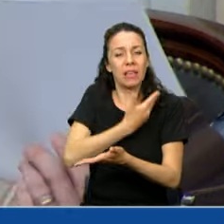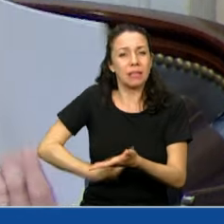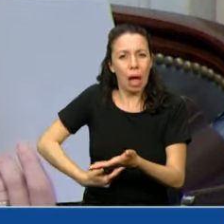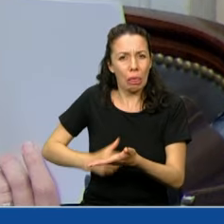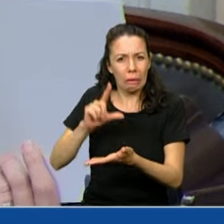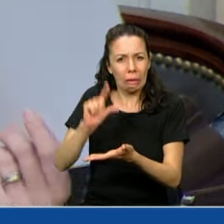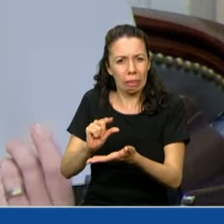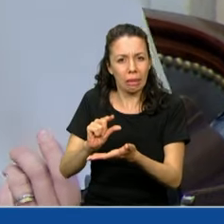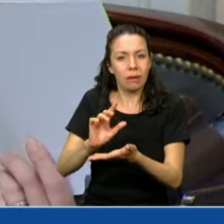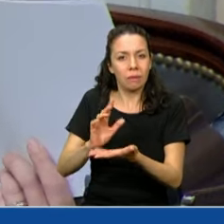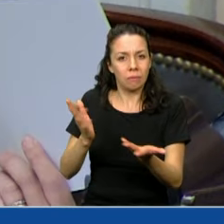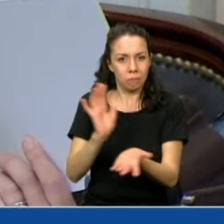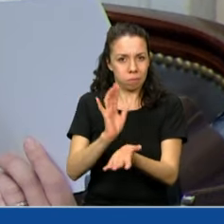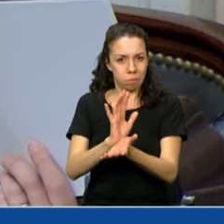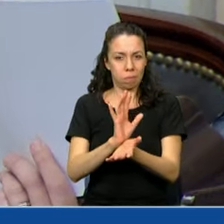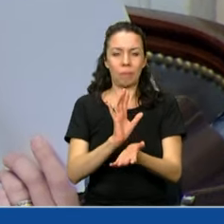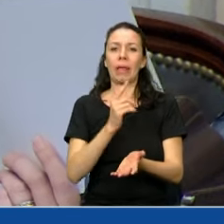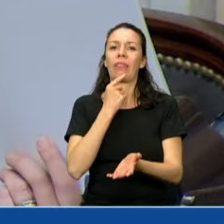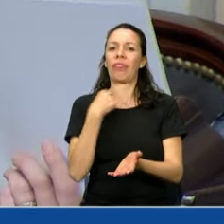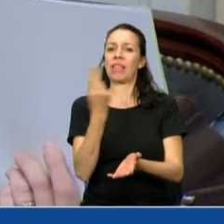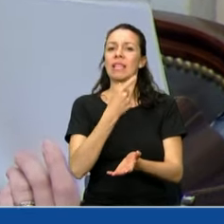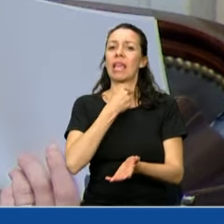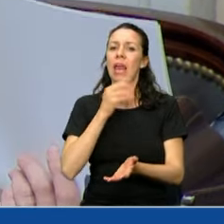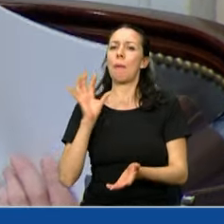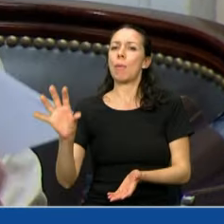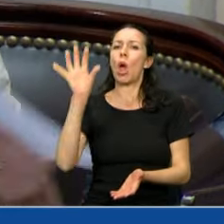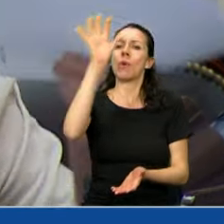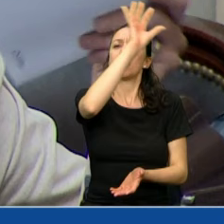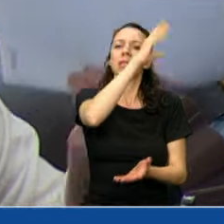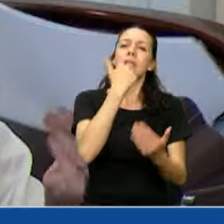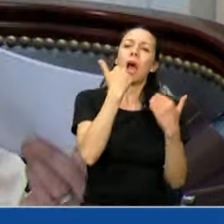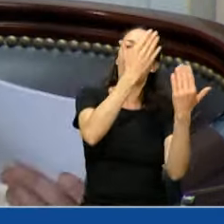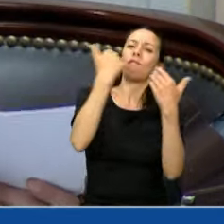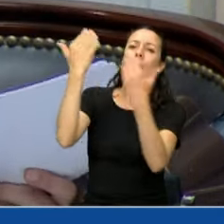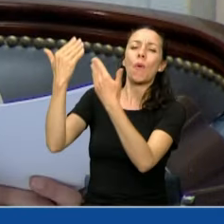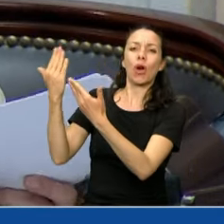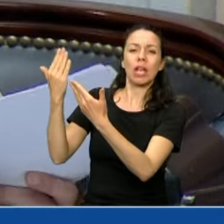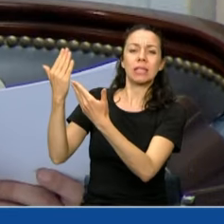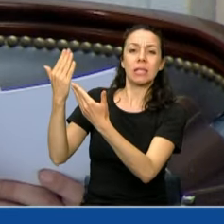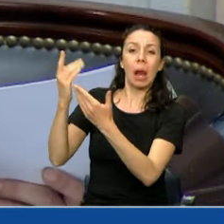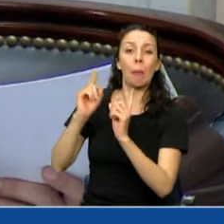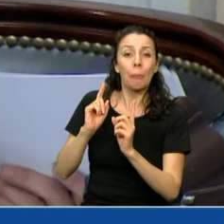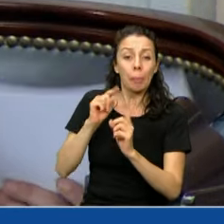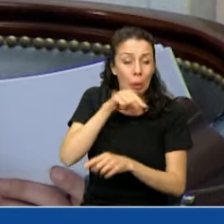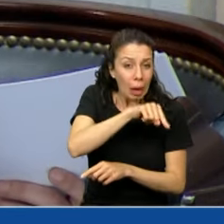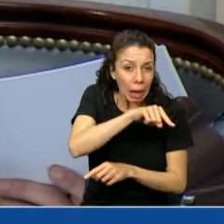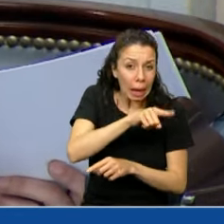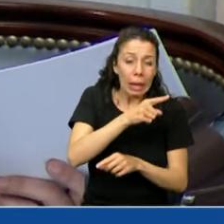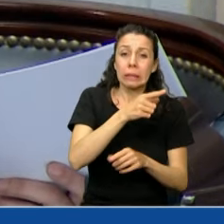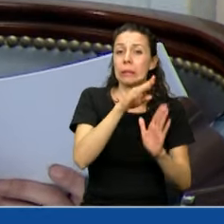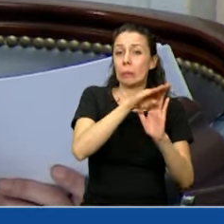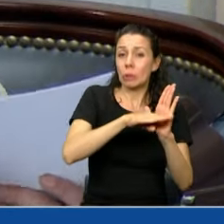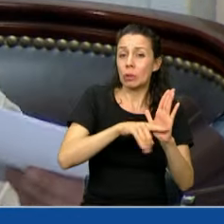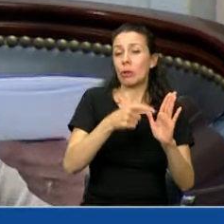que quieren favorecer a las demás provincias al interior profundo y estas cosas lo único que hacen es generar subsidios